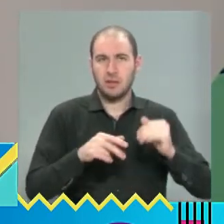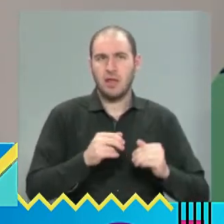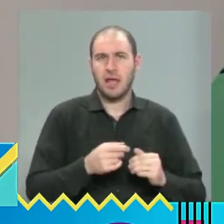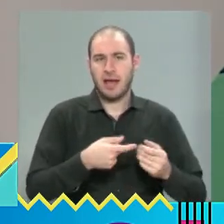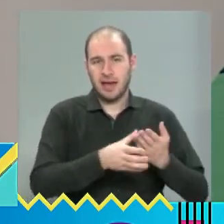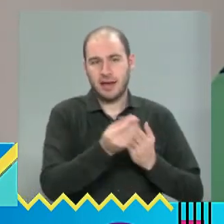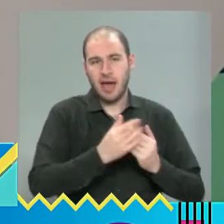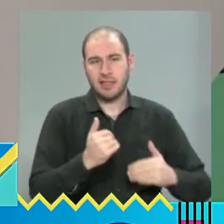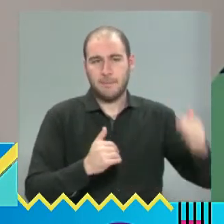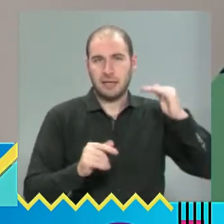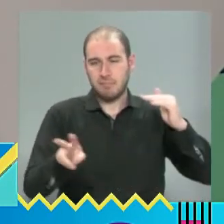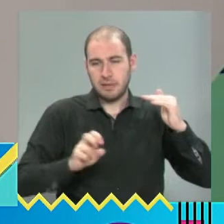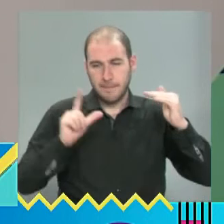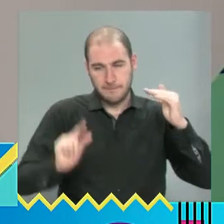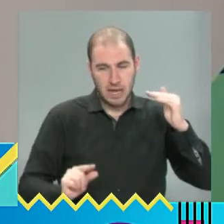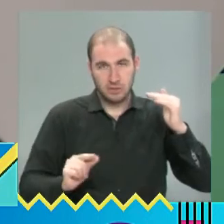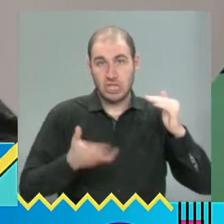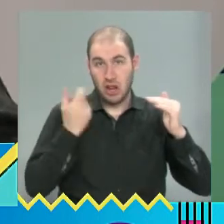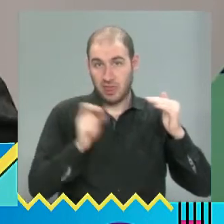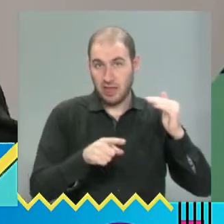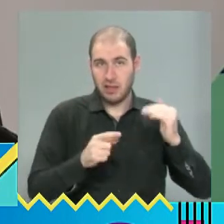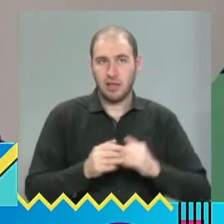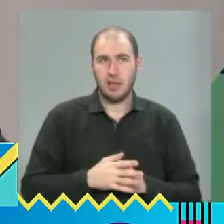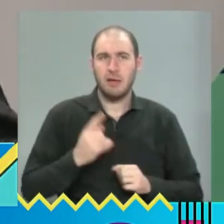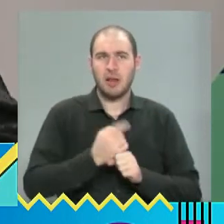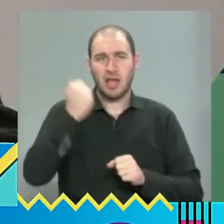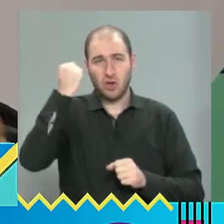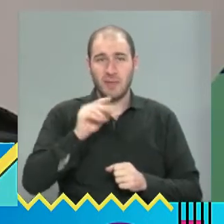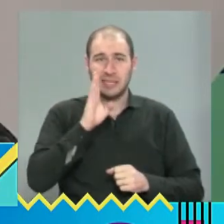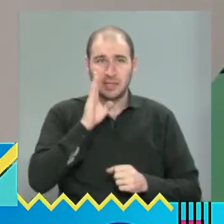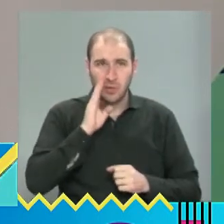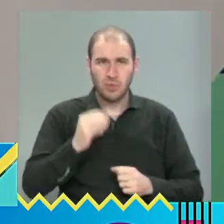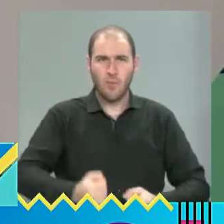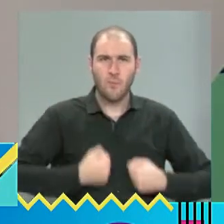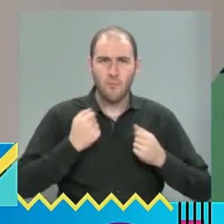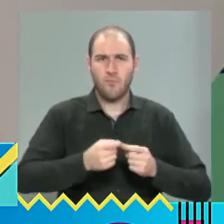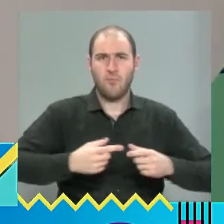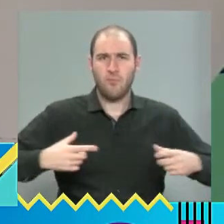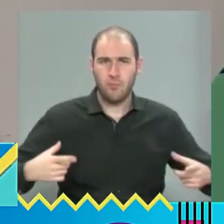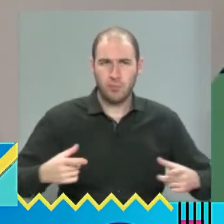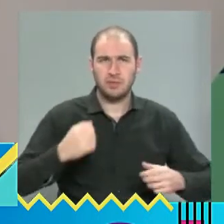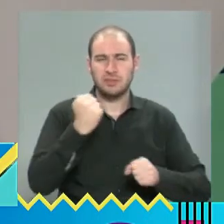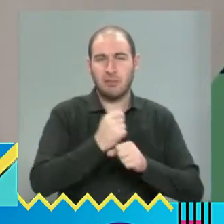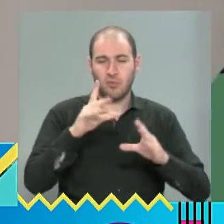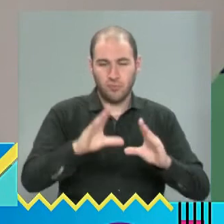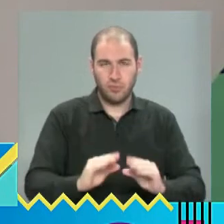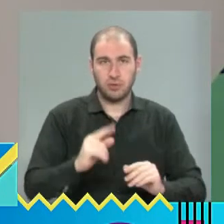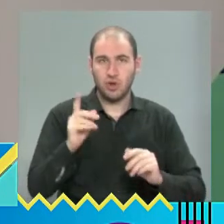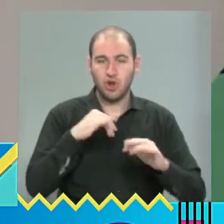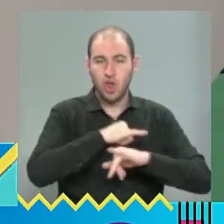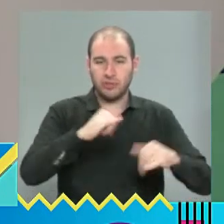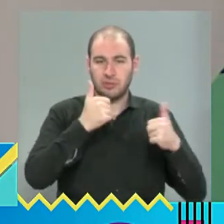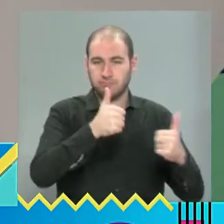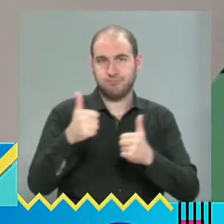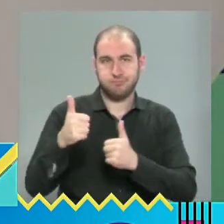menos. Esa es su teoría. Entonces al principio la economía de Estados Unidos va a crecer fuertemente, cae el desempleo, todas noticias muy buenas,